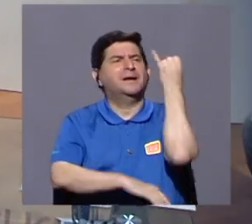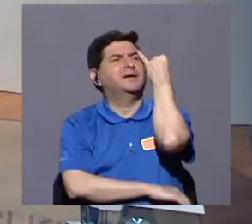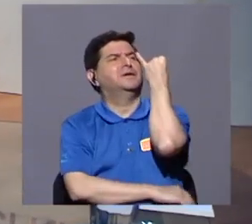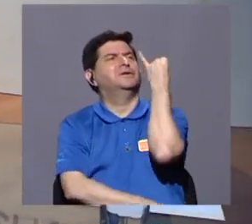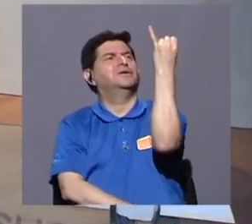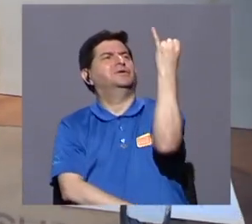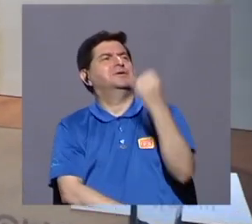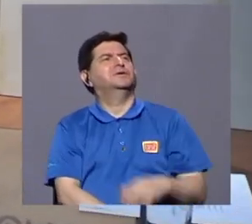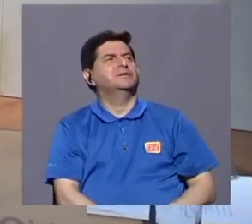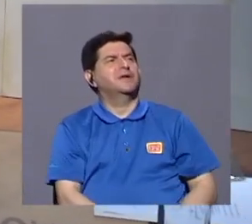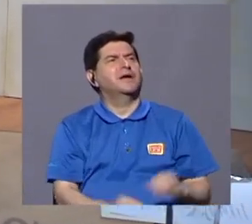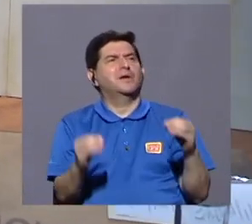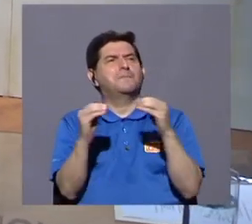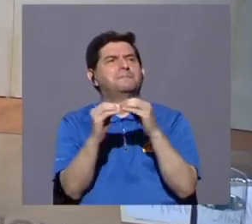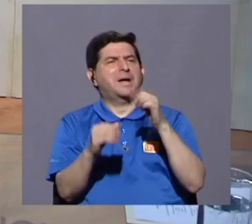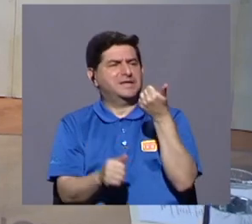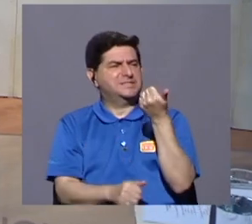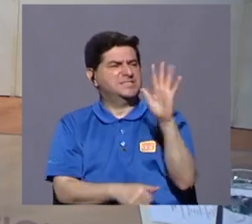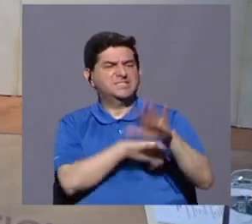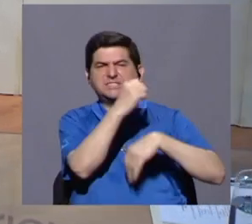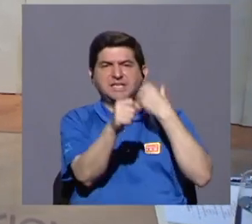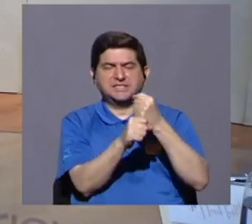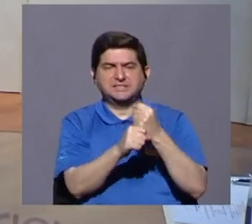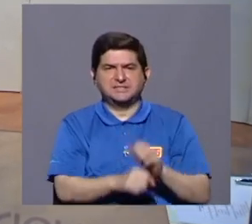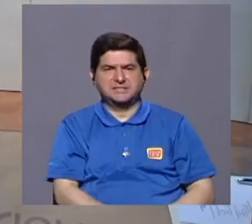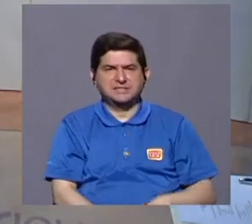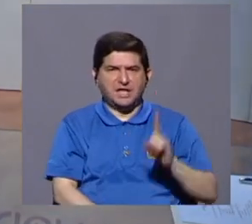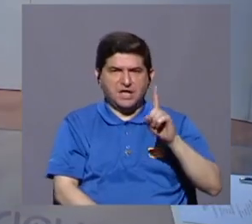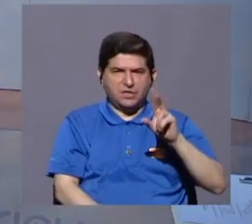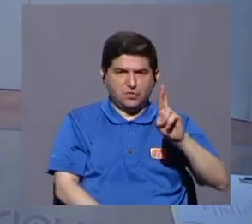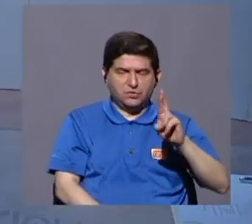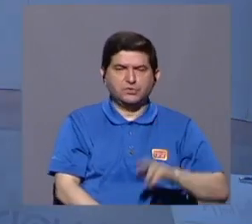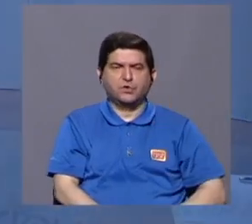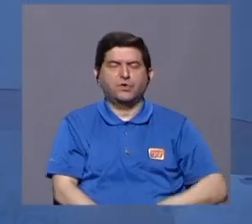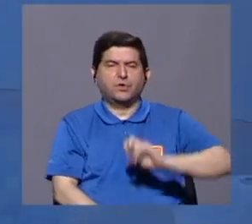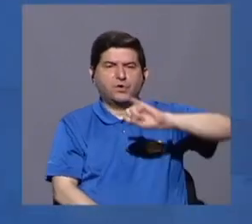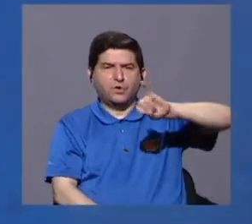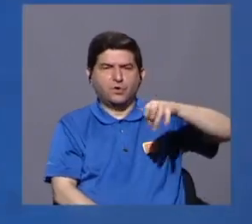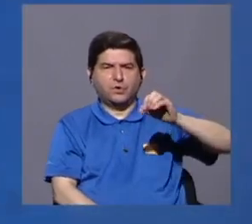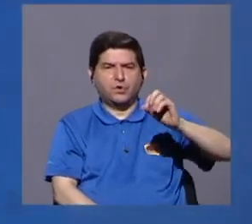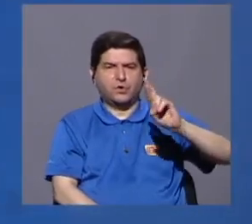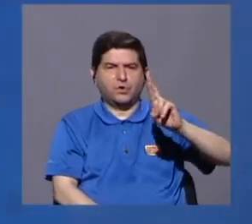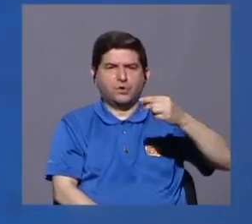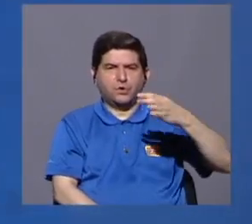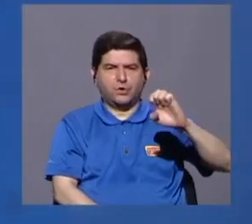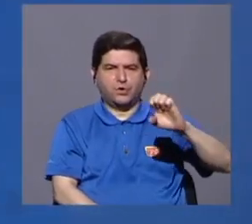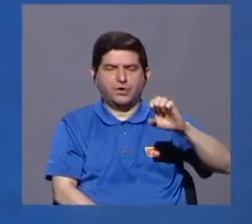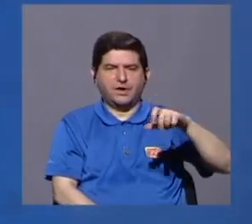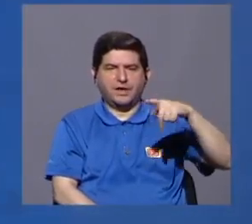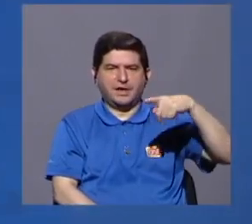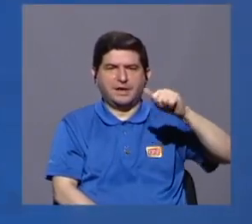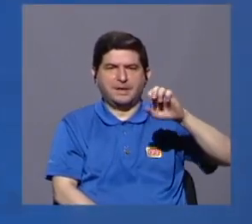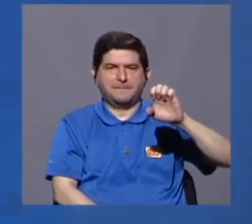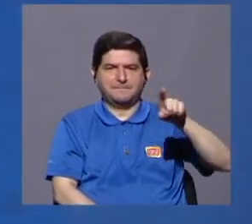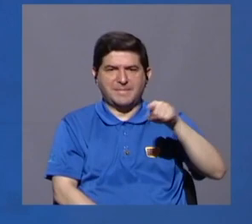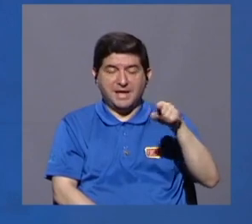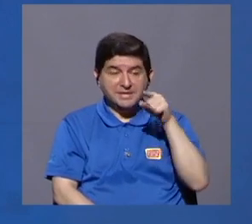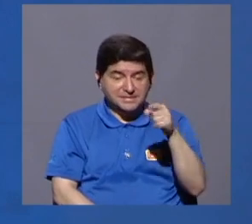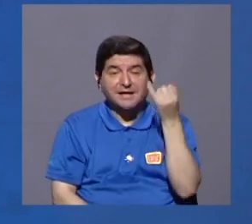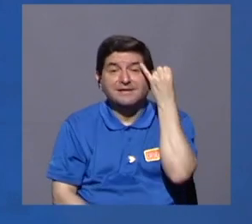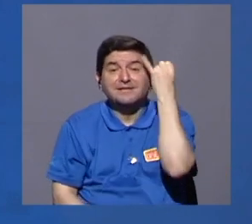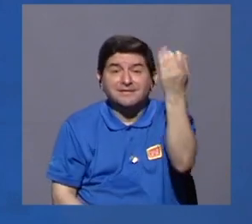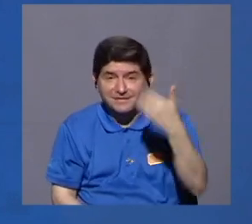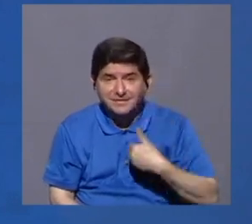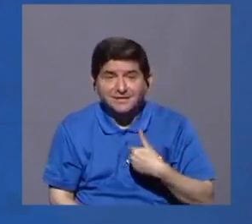viene de hace más de 15 años verdad con el doctor jorge páez trabajaba en el cine español tenía esta idea siempre